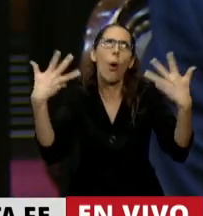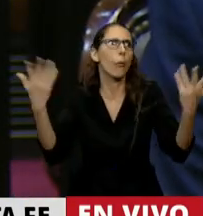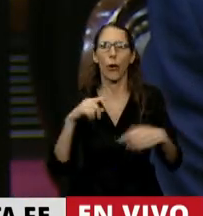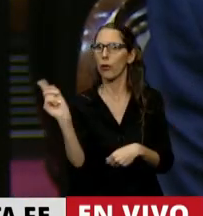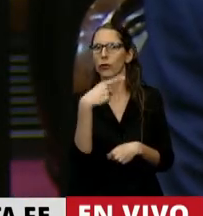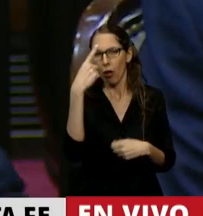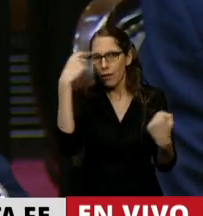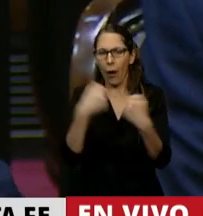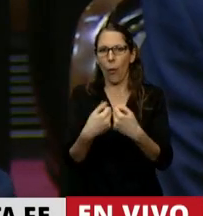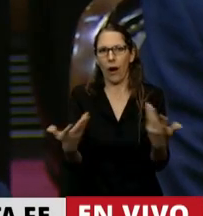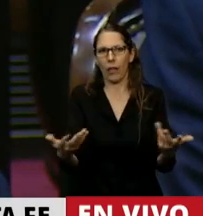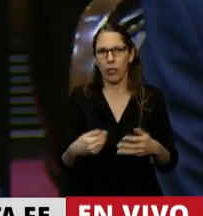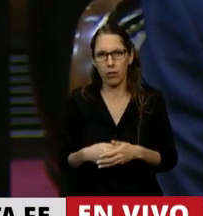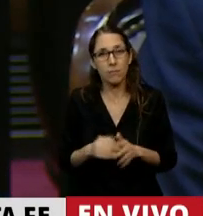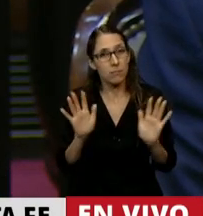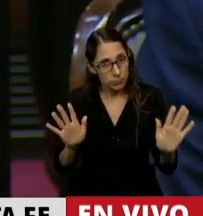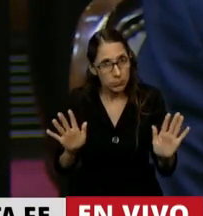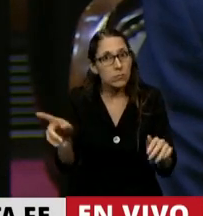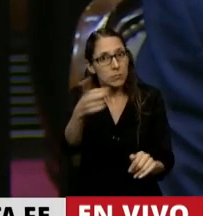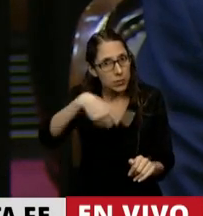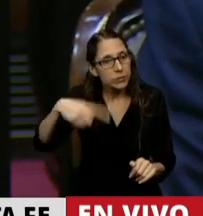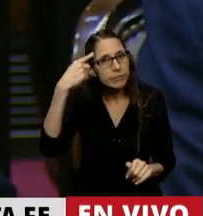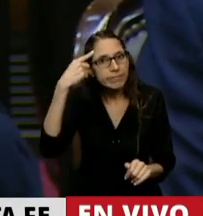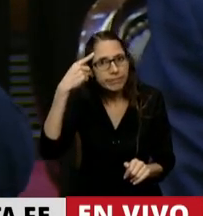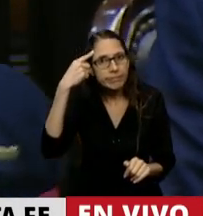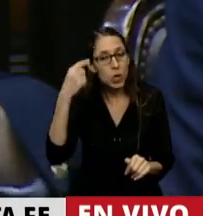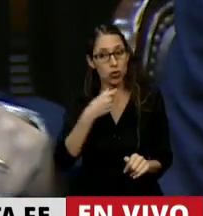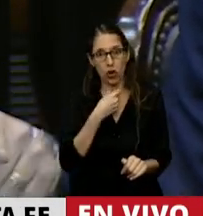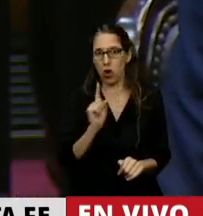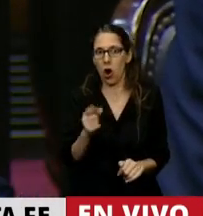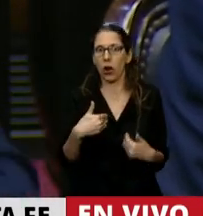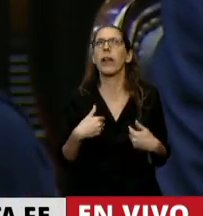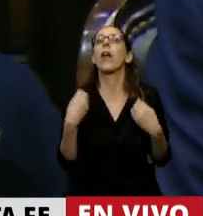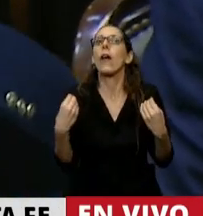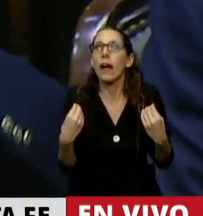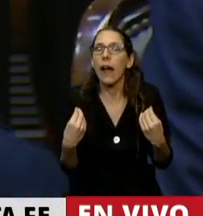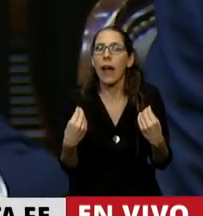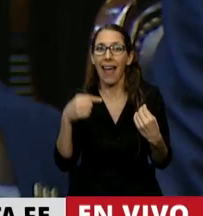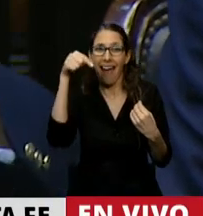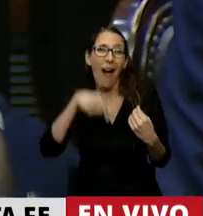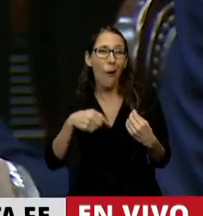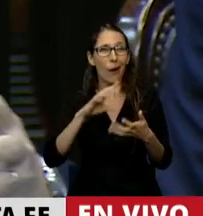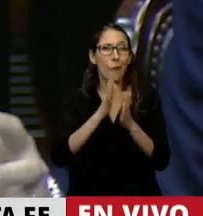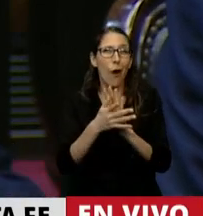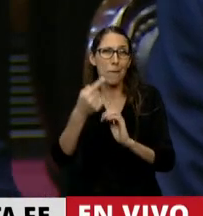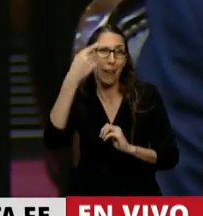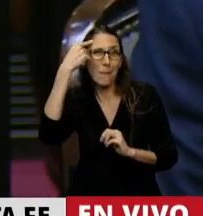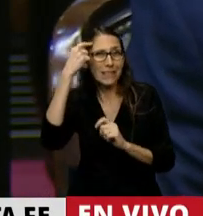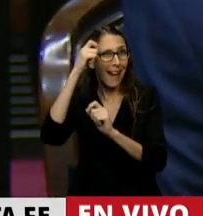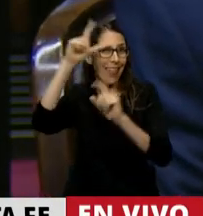queremos eso. Pero tengan en cuenta que tampoco quiero que se instrumentalice bajo esta idea, este